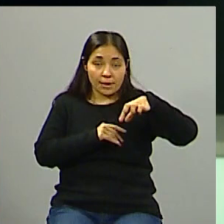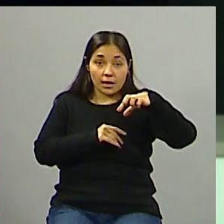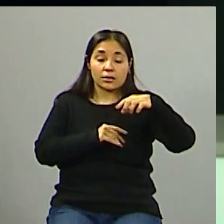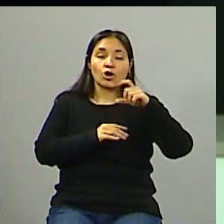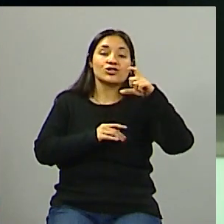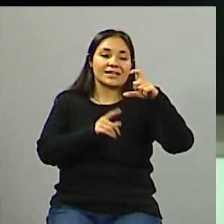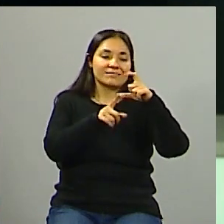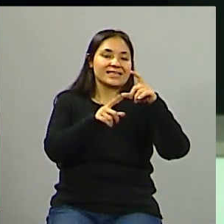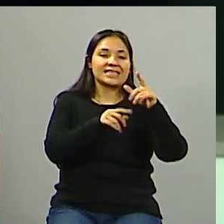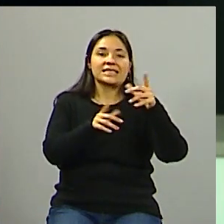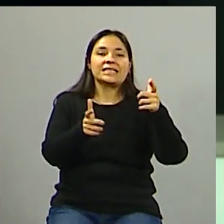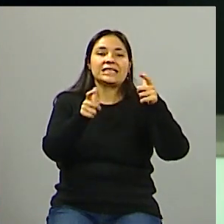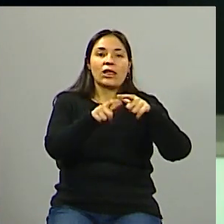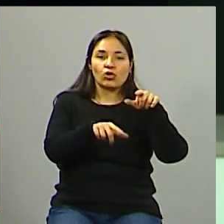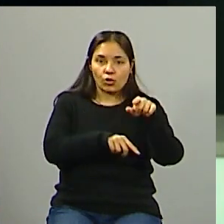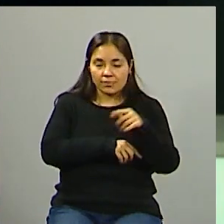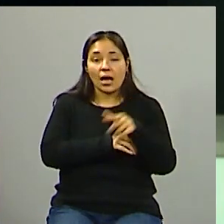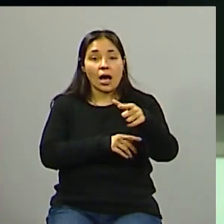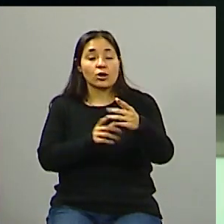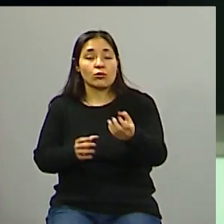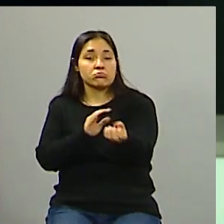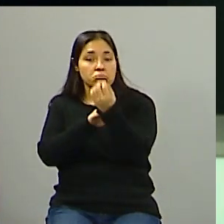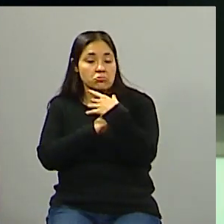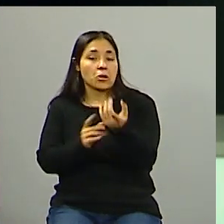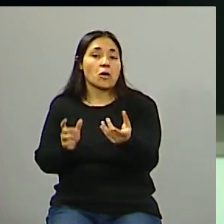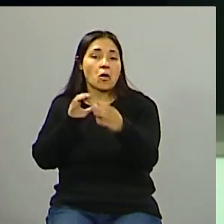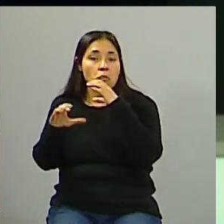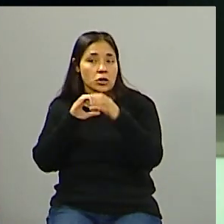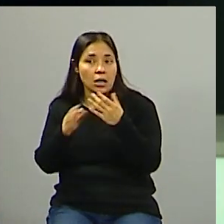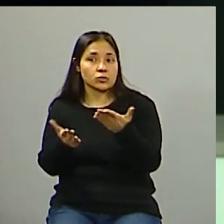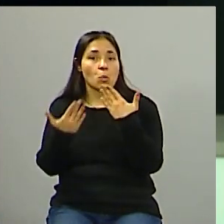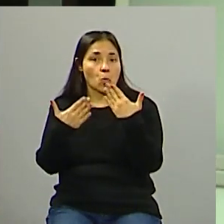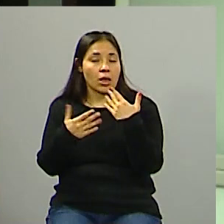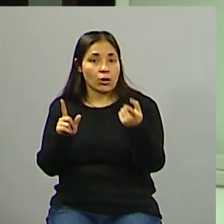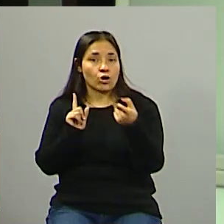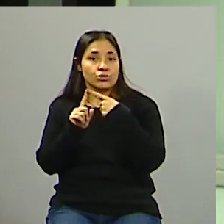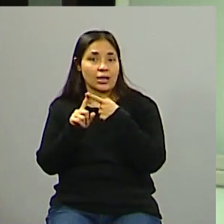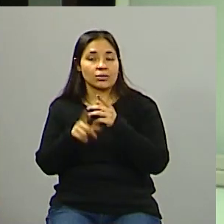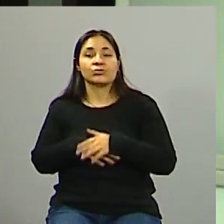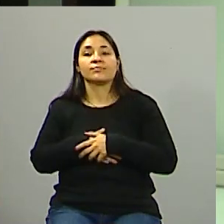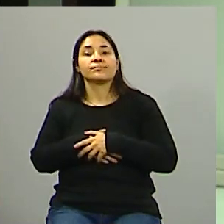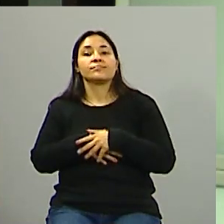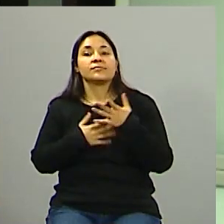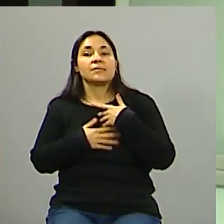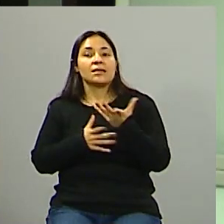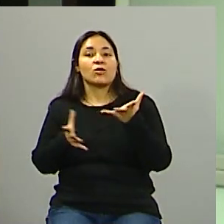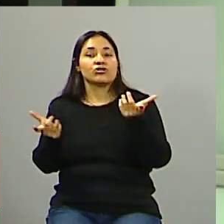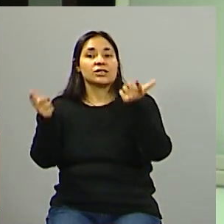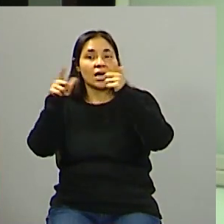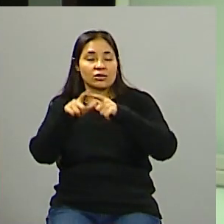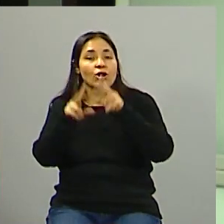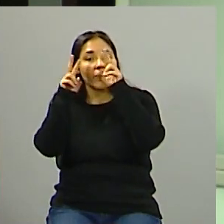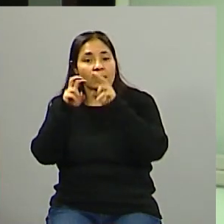nos pueden encontrar, nos pueden comunicar, se pueden comunicar con nosotros y demás. Bueno, ya saben entonces, CEBEP, Centro de Estudios de Vejeces